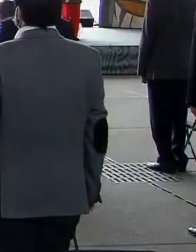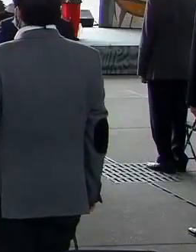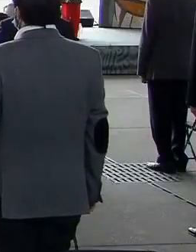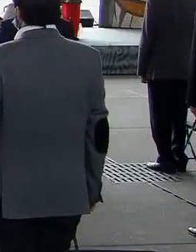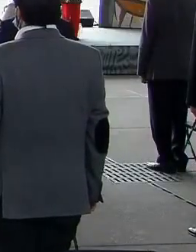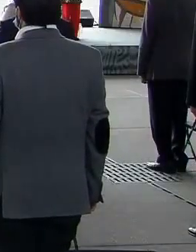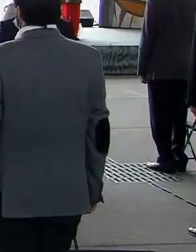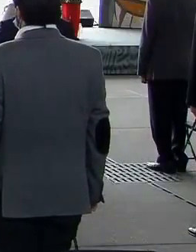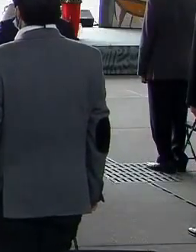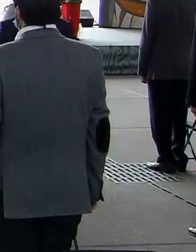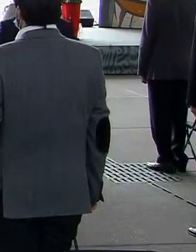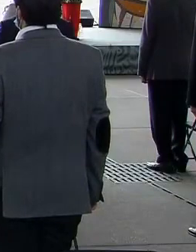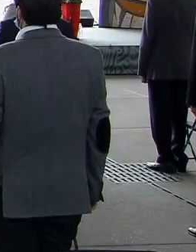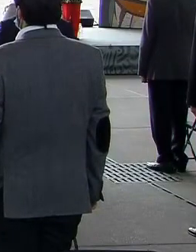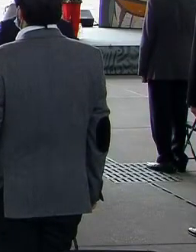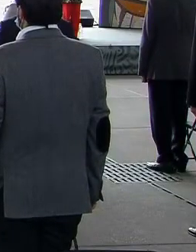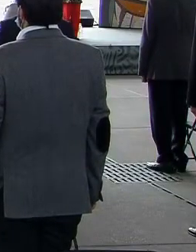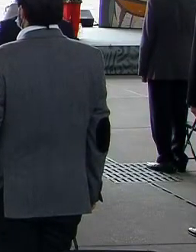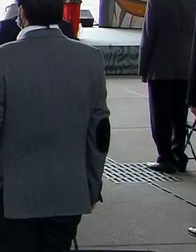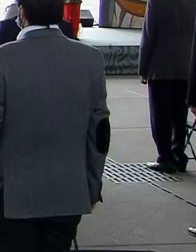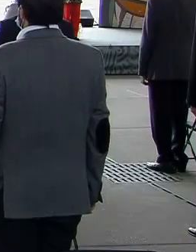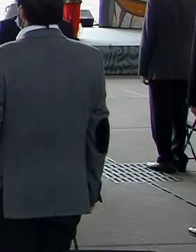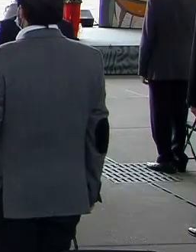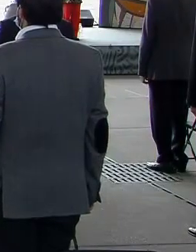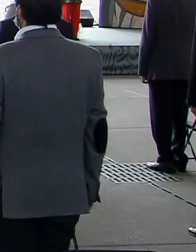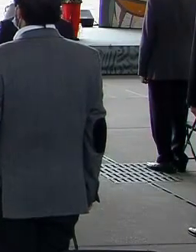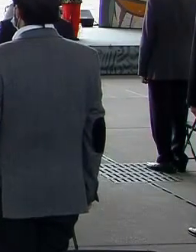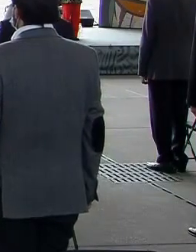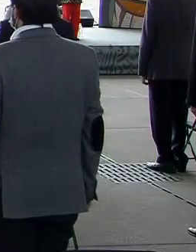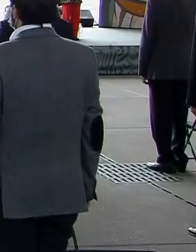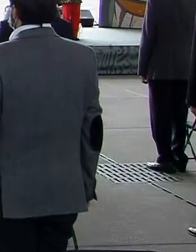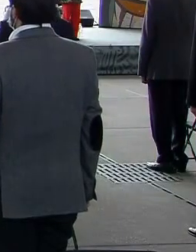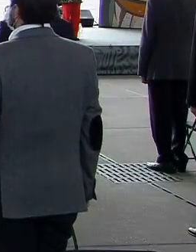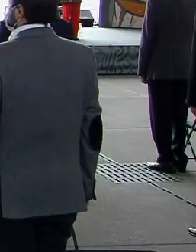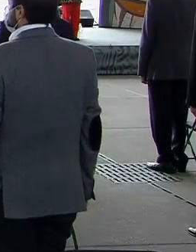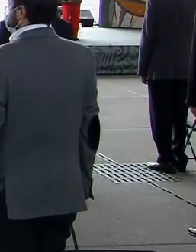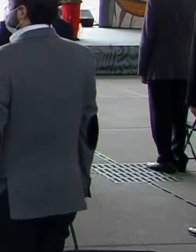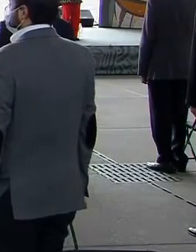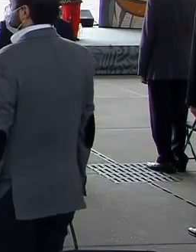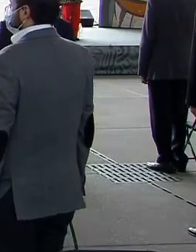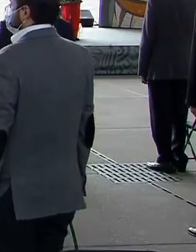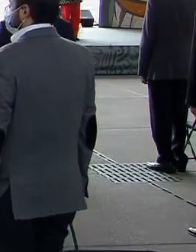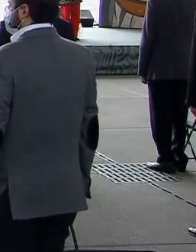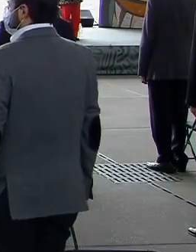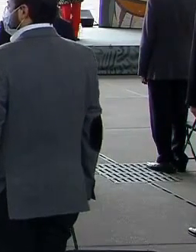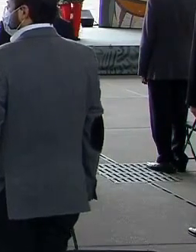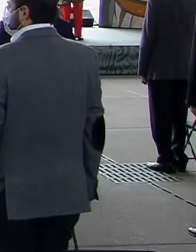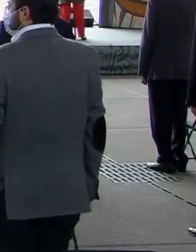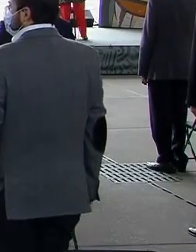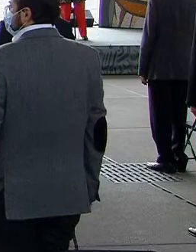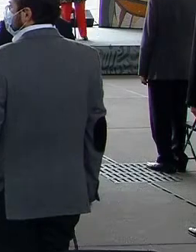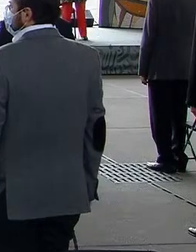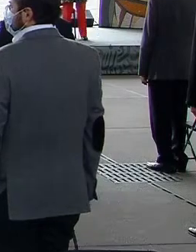El presidente de la República se dirige a la escolta de bandera para despedirse de nuestro lábaro patrio.